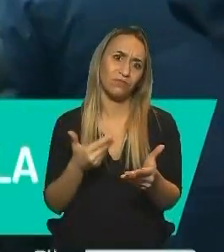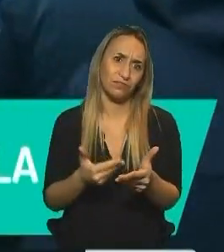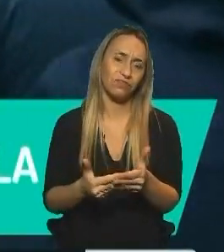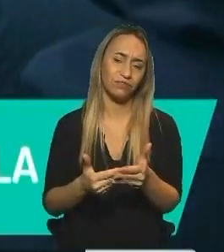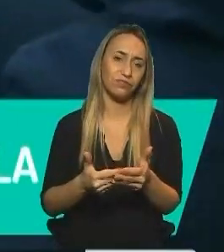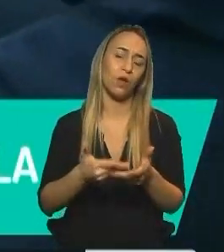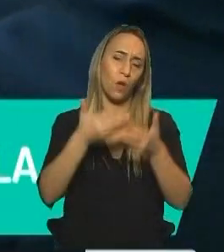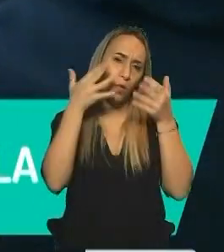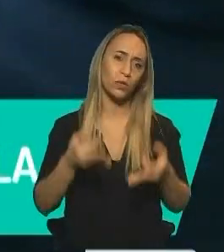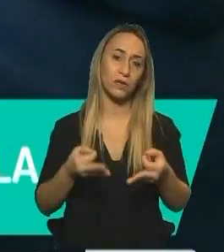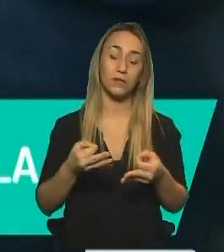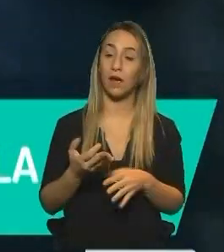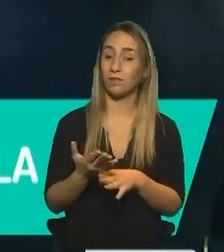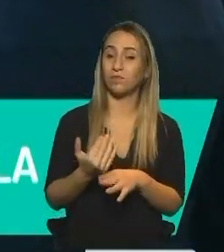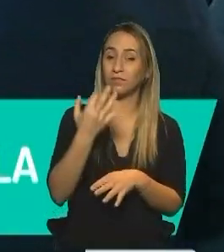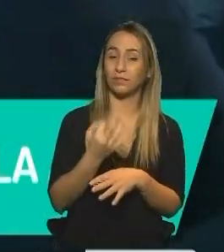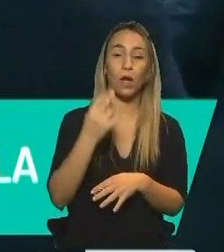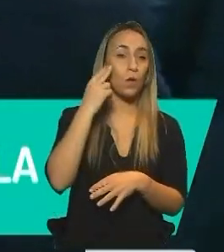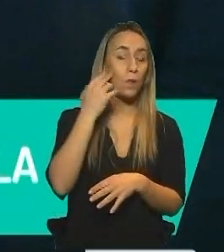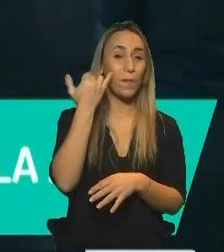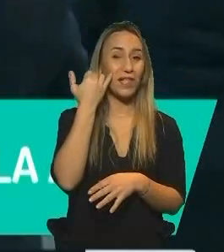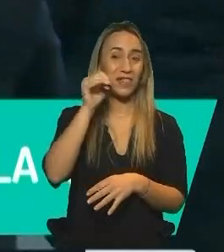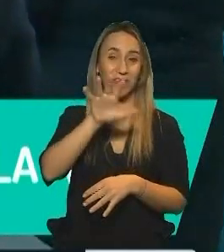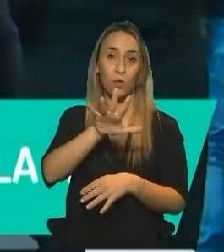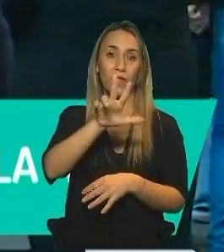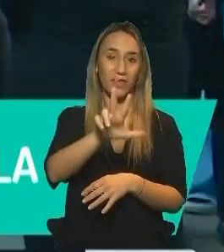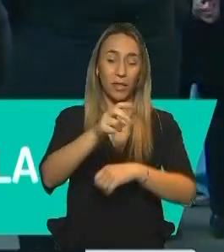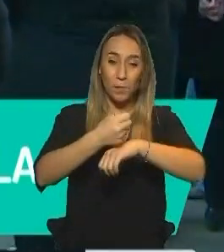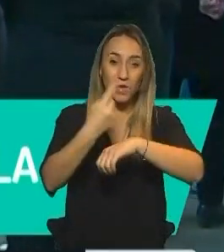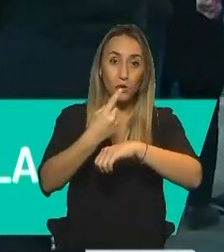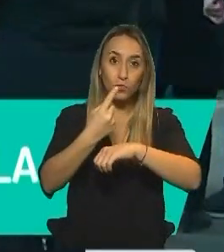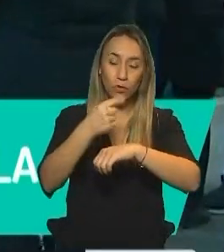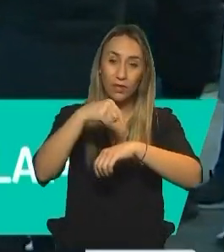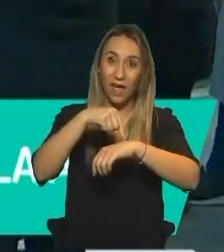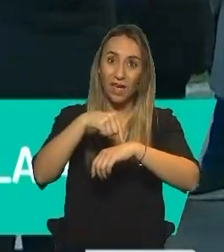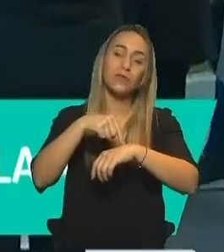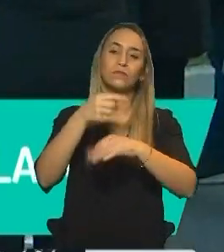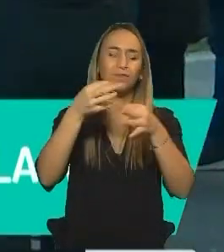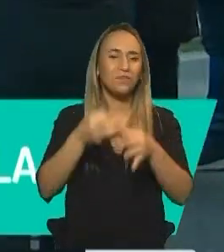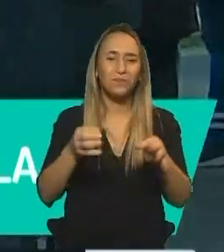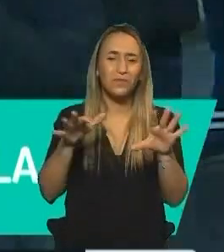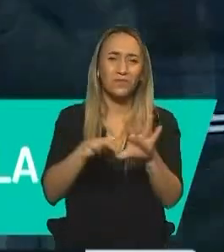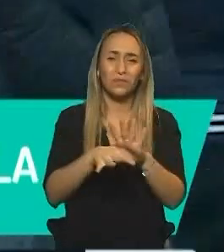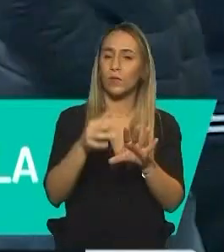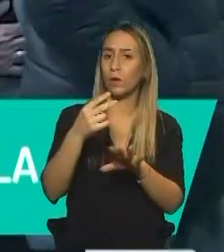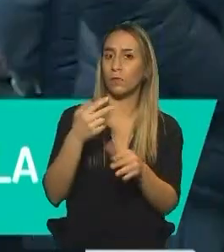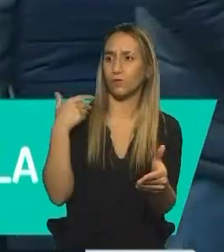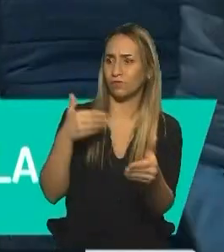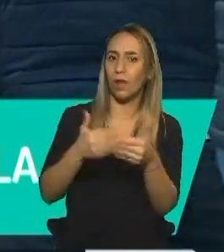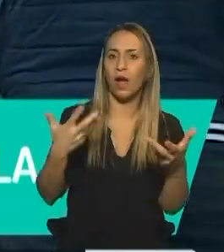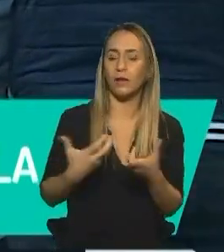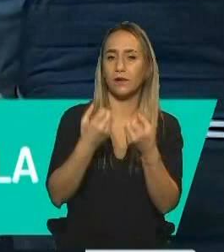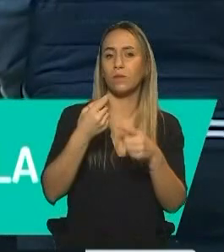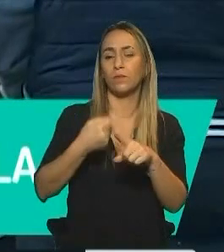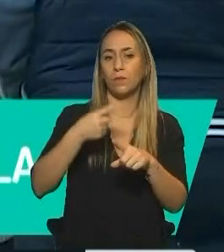minutos, a las 9:53, se cumplió exacto la hora del atentado contra la AMIA. Por eso familiares